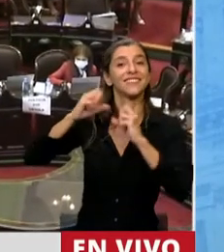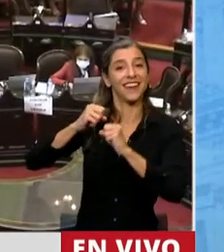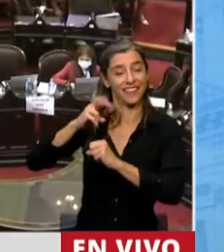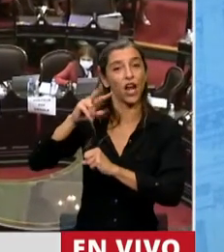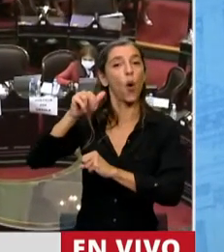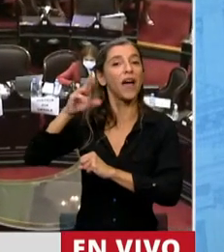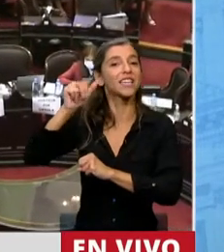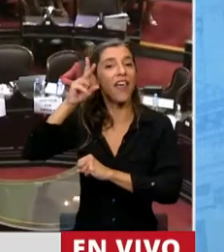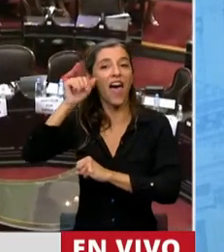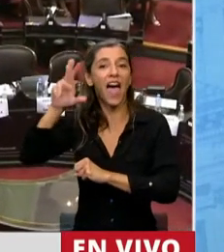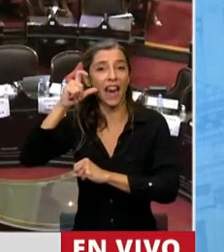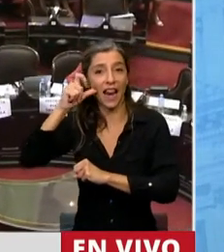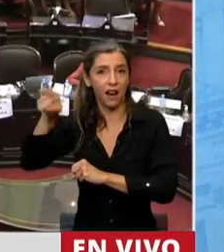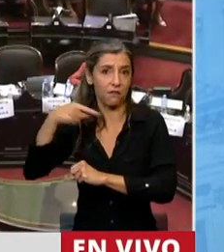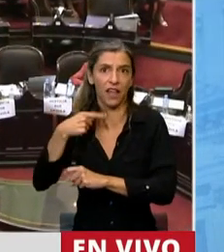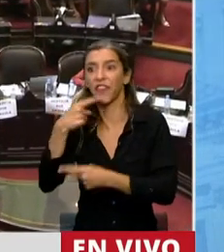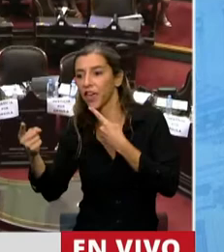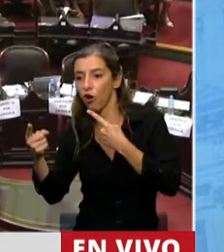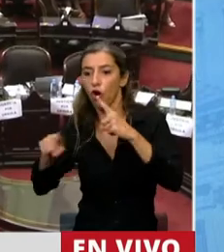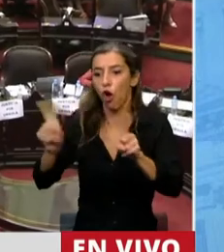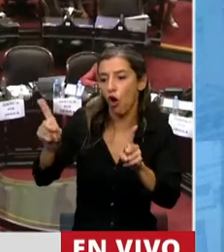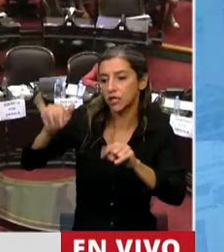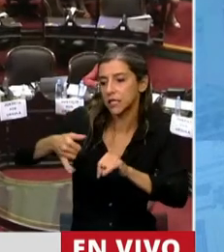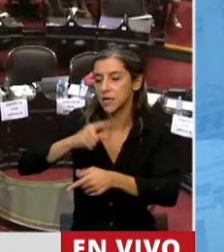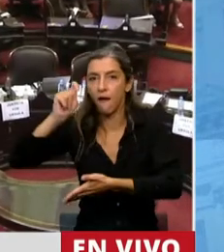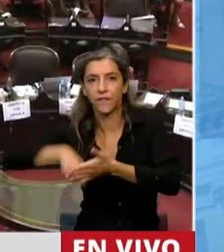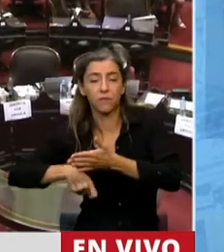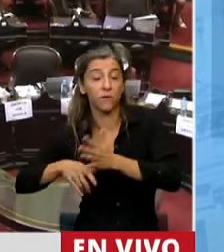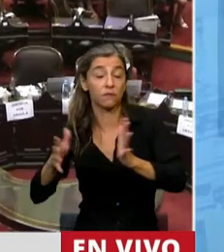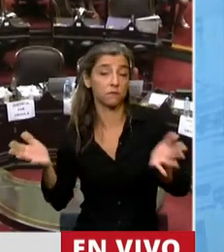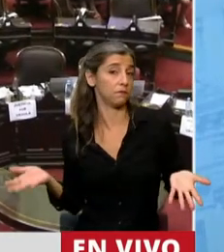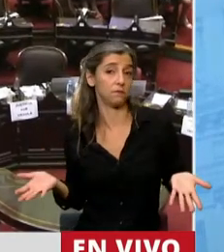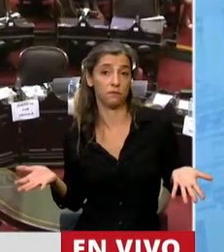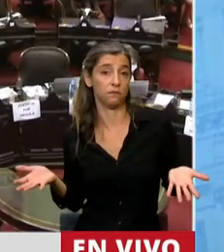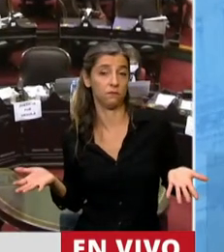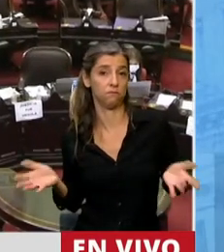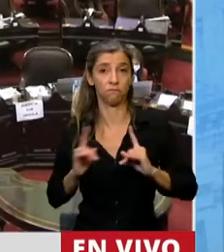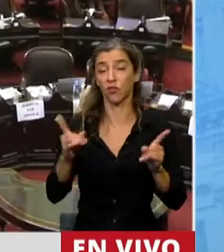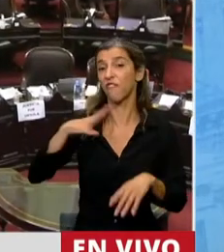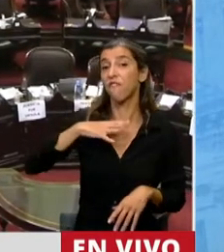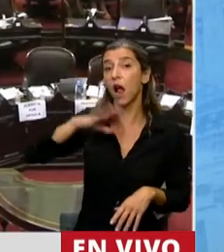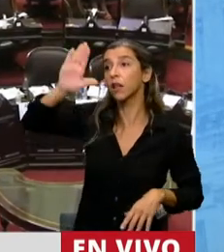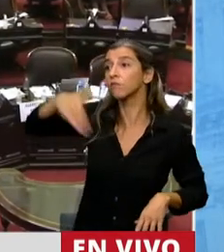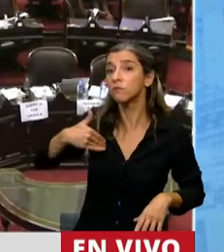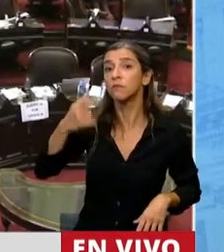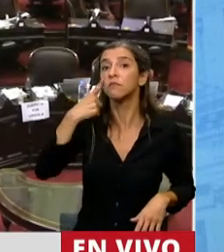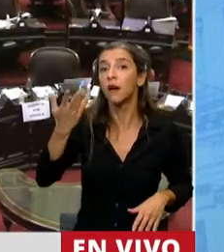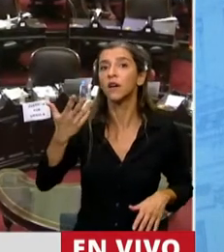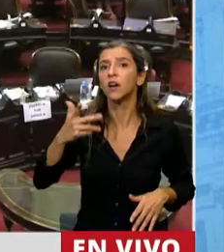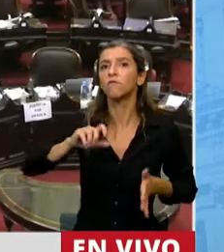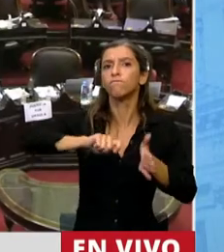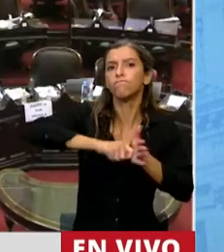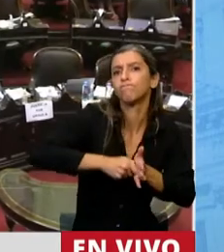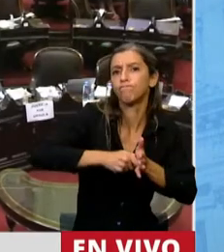se dijo y se desdijo de lo que él mismo firmó. No citan, no lo citan a que pruebe de qué manera fue coaccionado